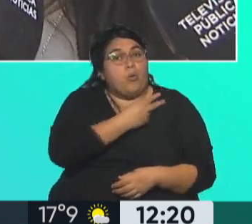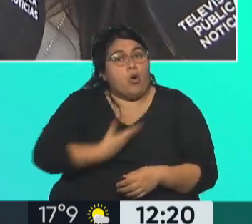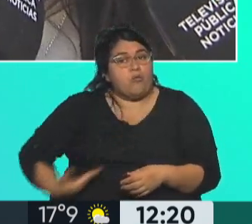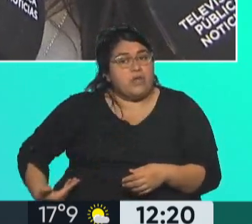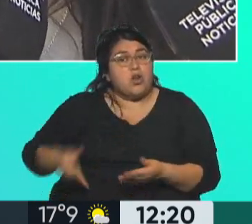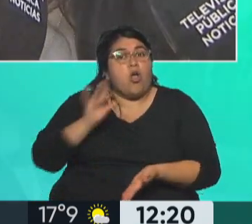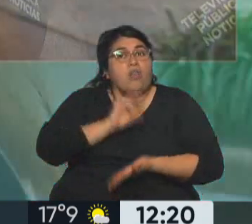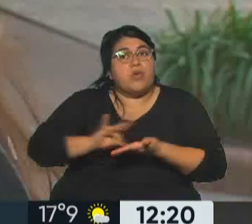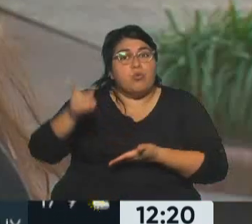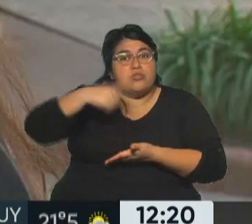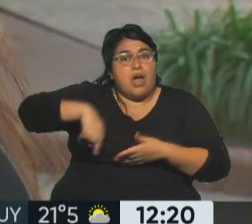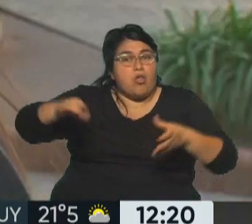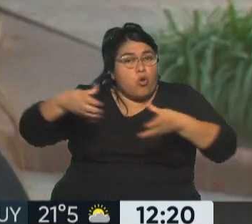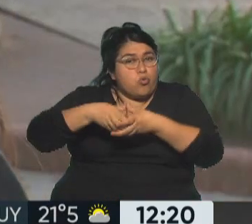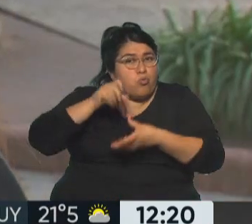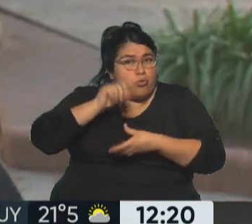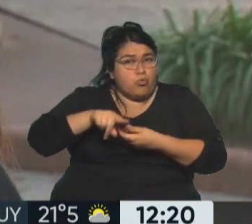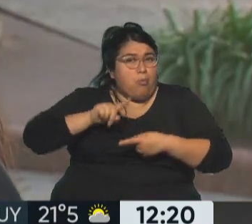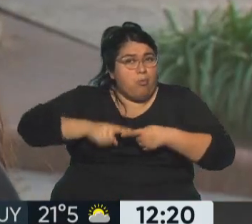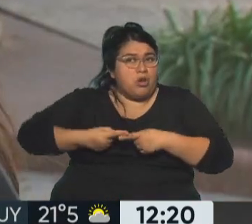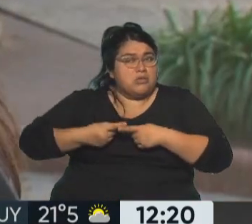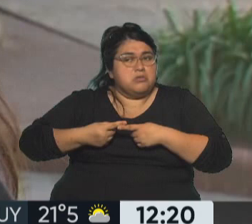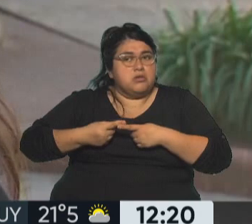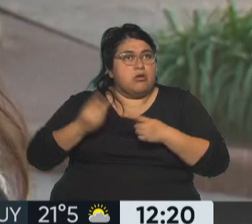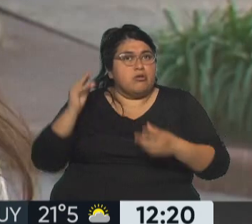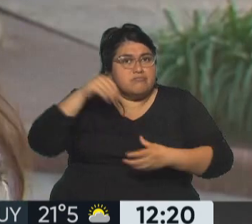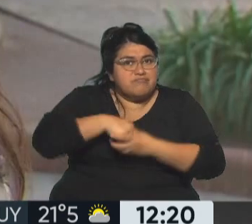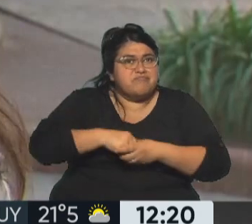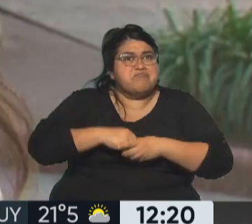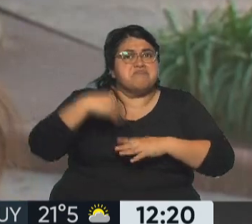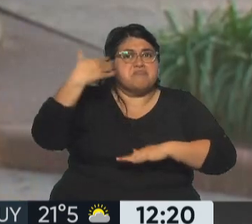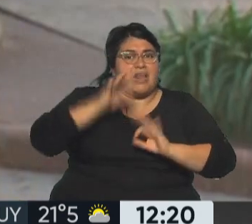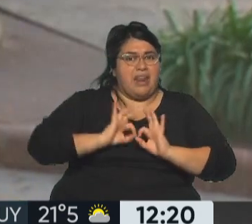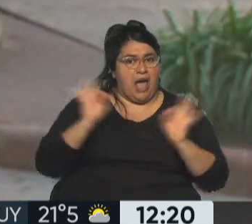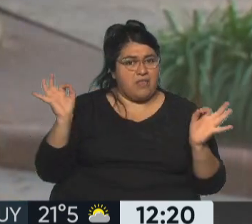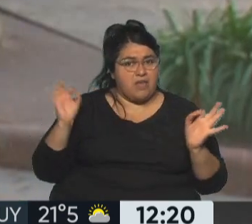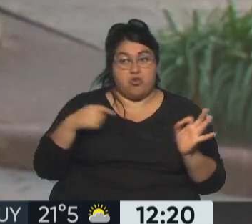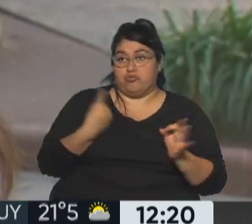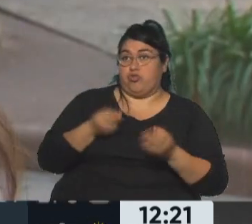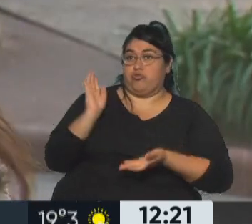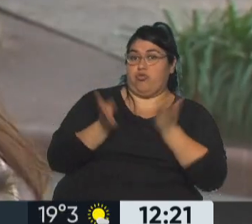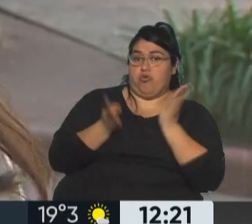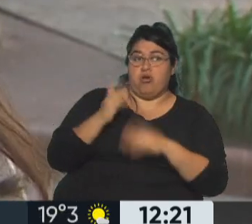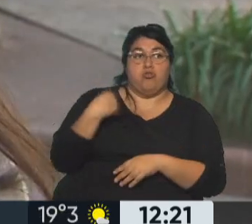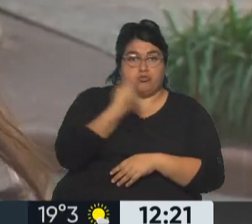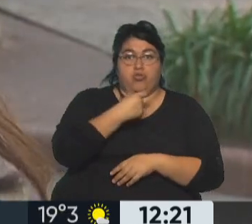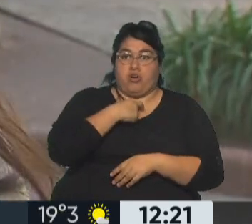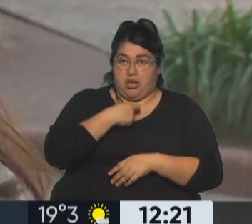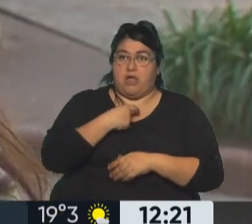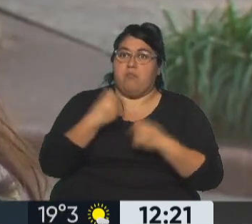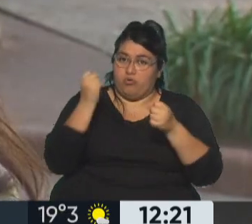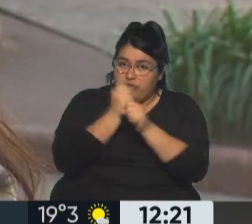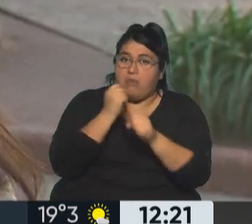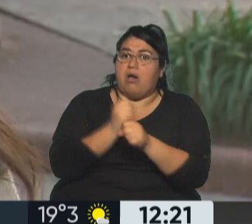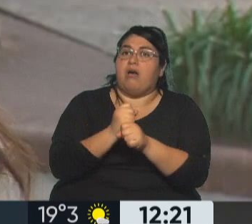no avanzar? No se entiende por qué, porque si nosotros no tenemos espíritu de torturar, por el contrario, si nosotros queremos trabajar y que estén las organizaciones viendo